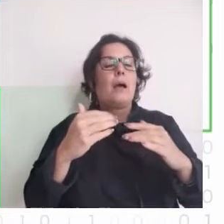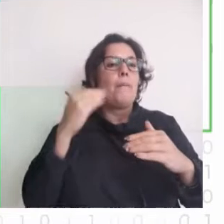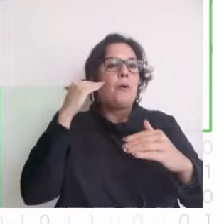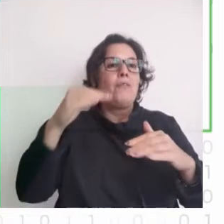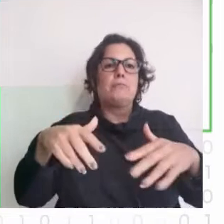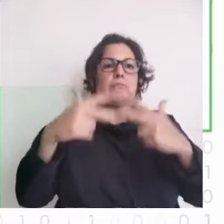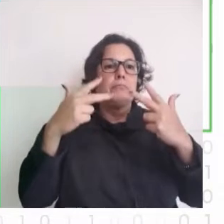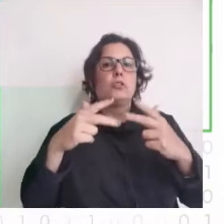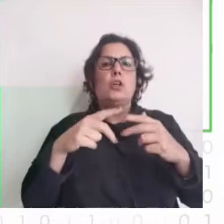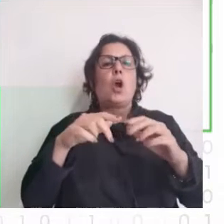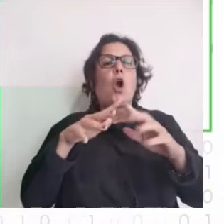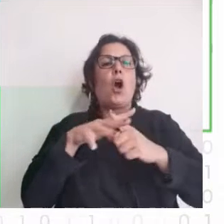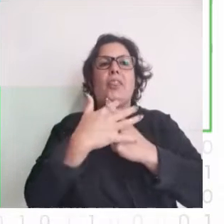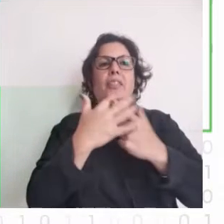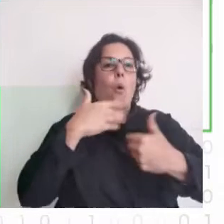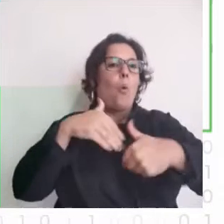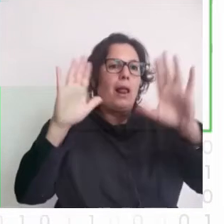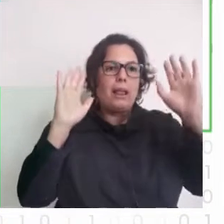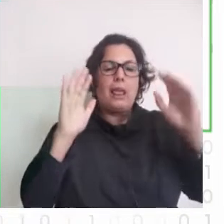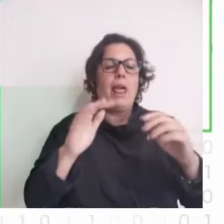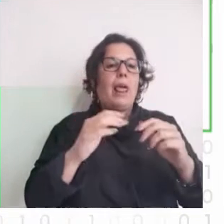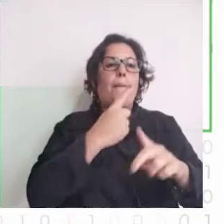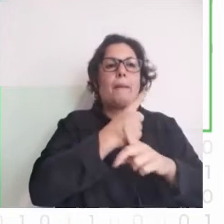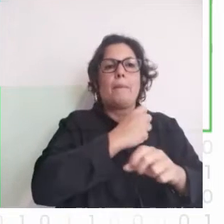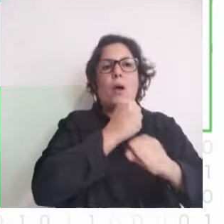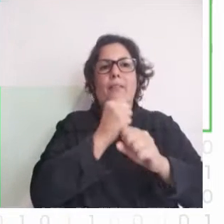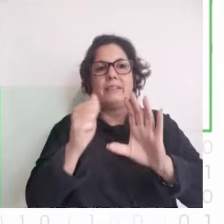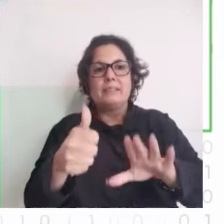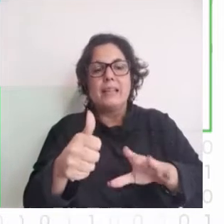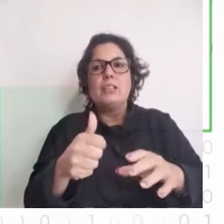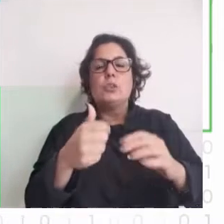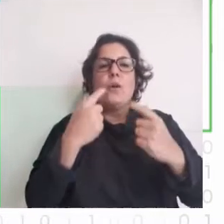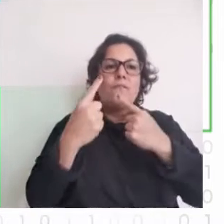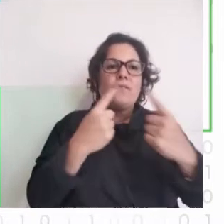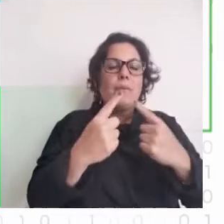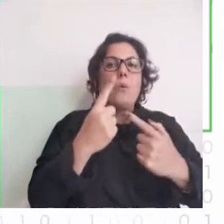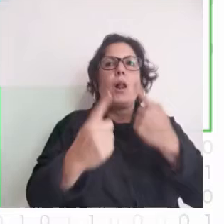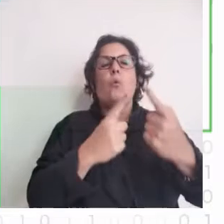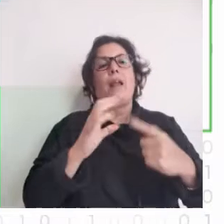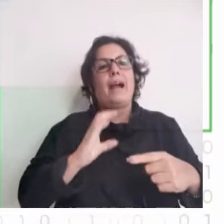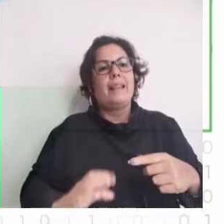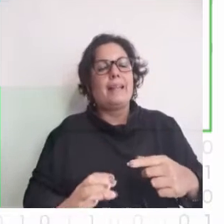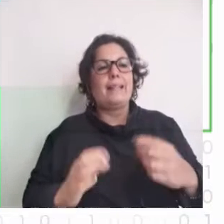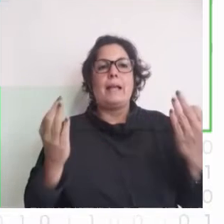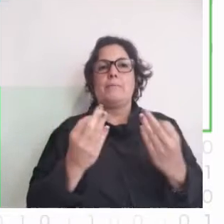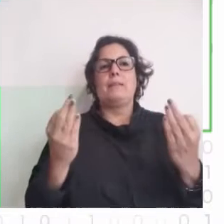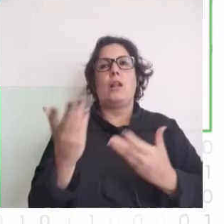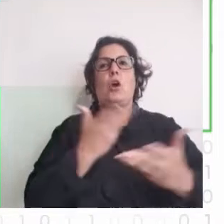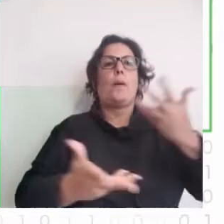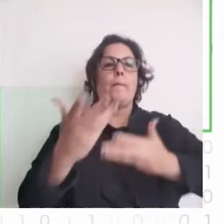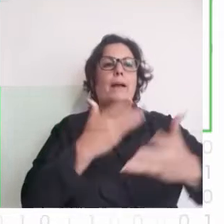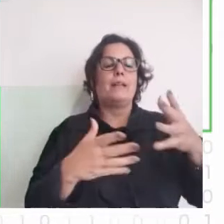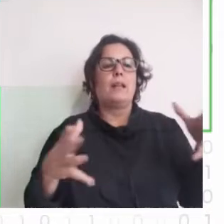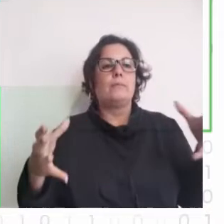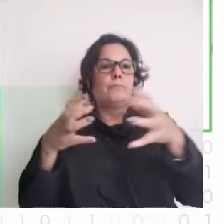los contextos, en todos los grados, y bueno, y vimos algunas características particulares que fuimos compartiendo con el equipo de Quality